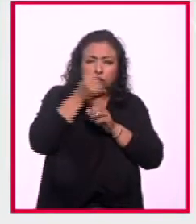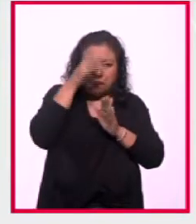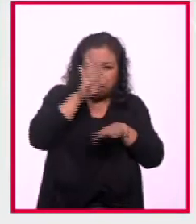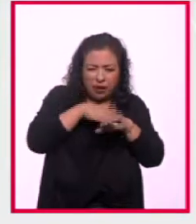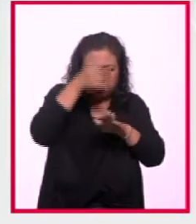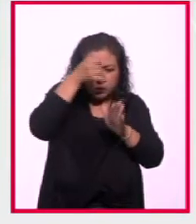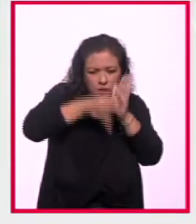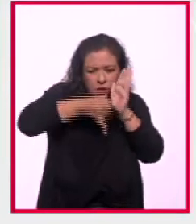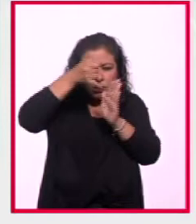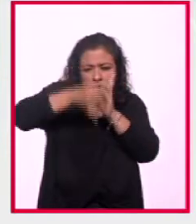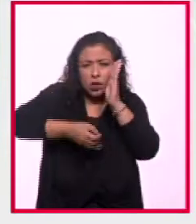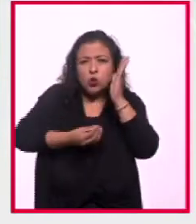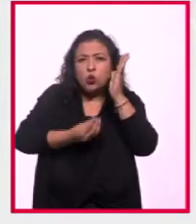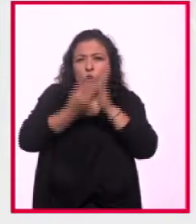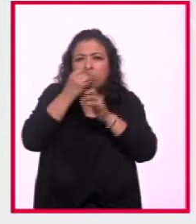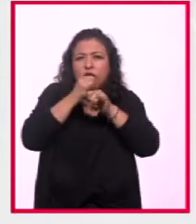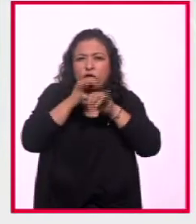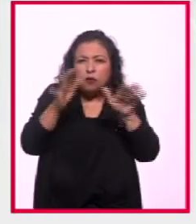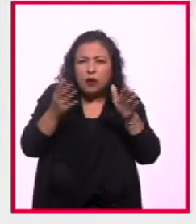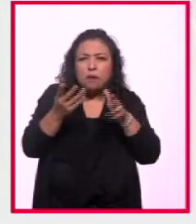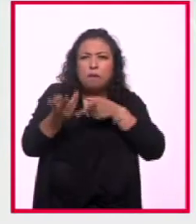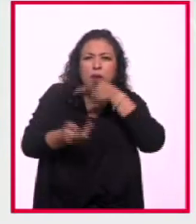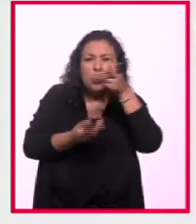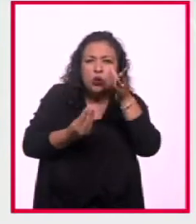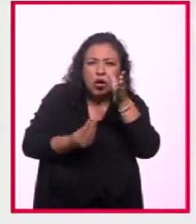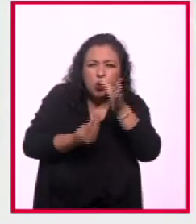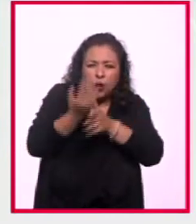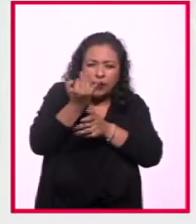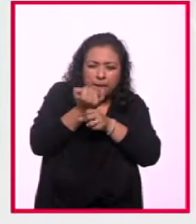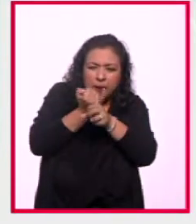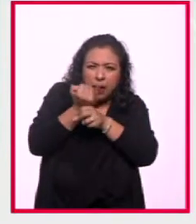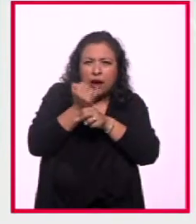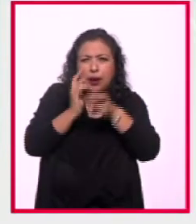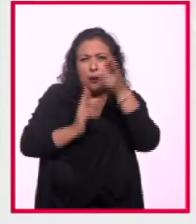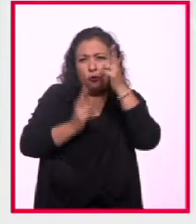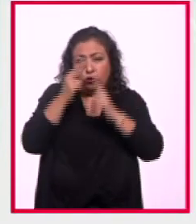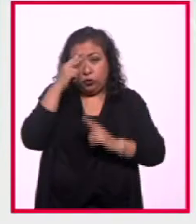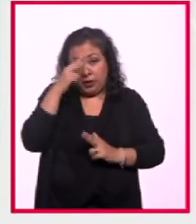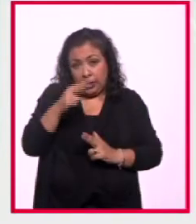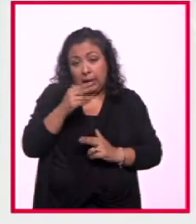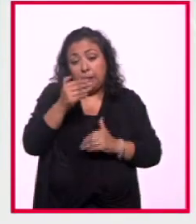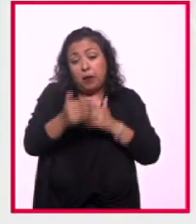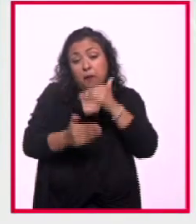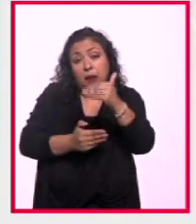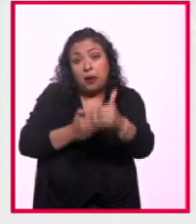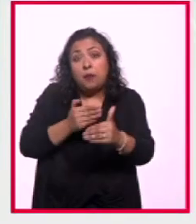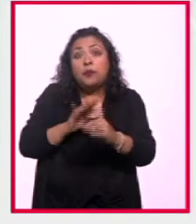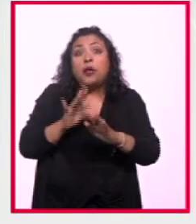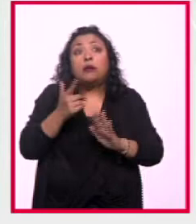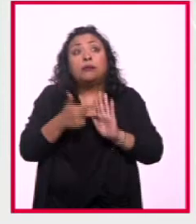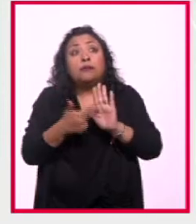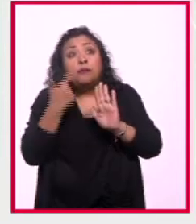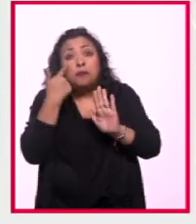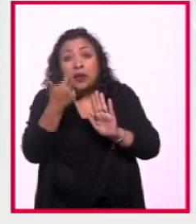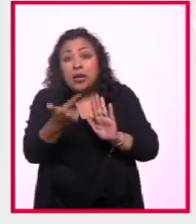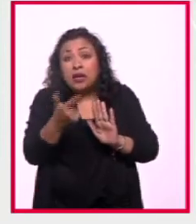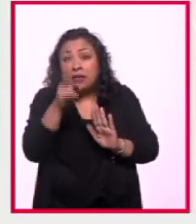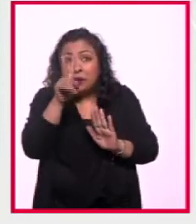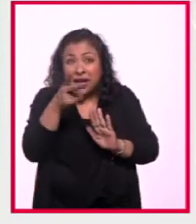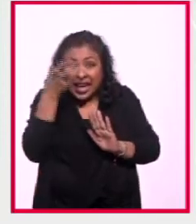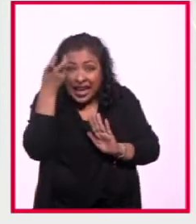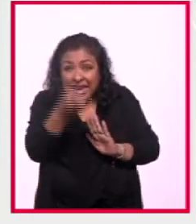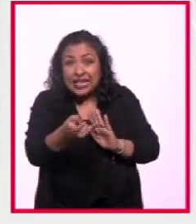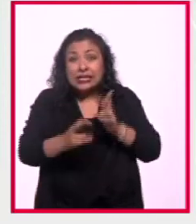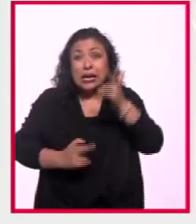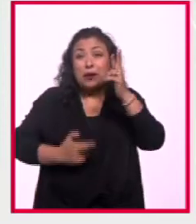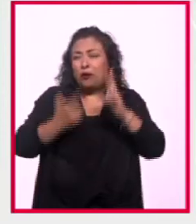detalle con nuevas fuentes con nuevas preguntas la revolución mexicana y poco a poco fue saliendo que no había sido esta